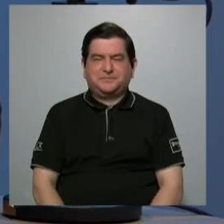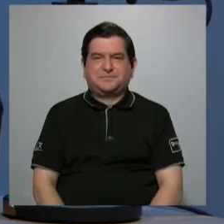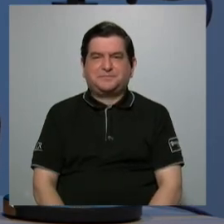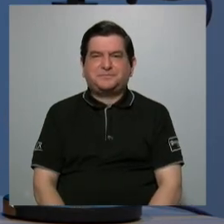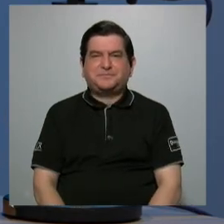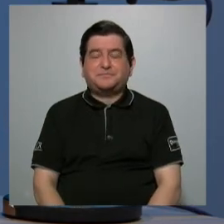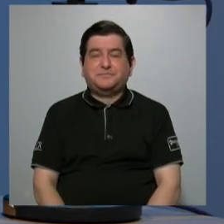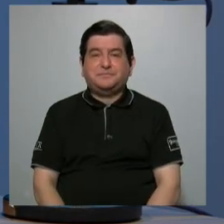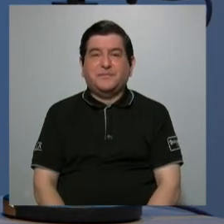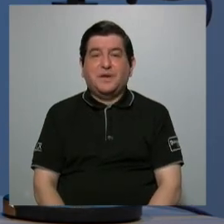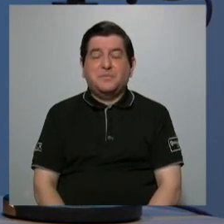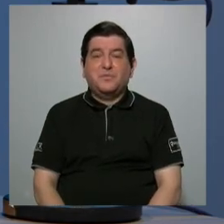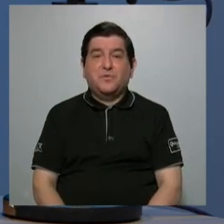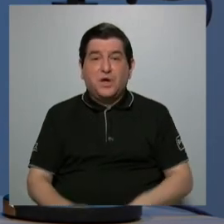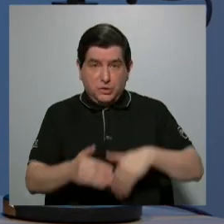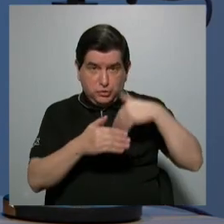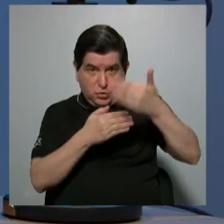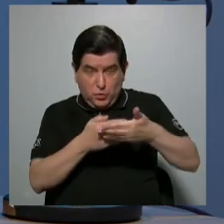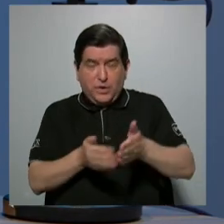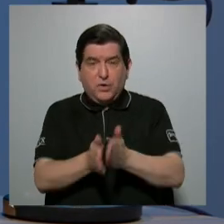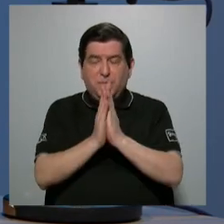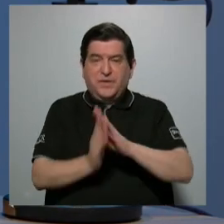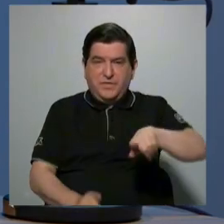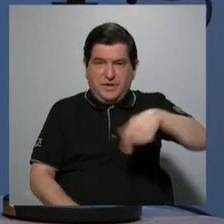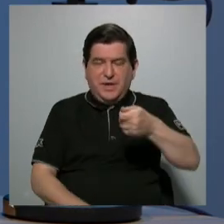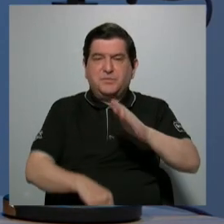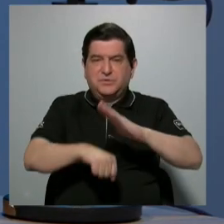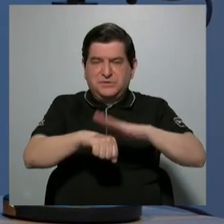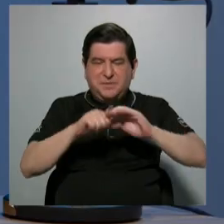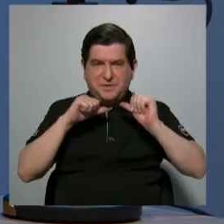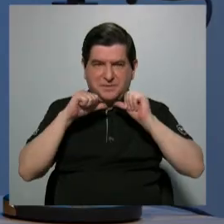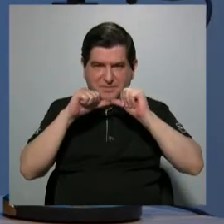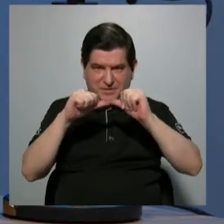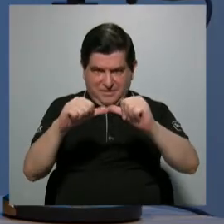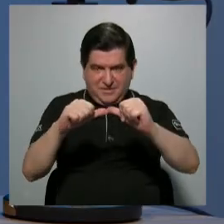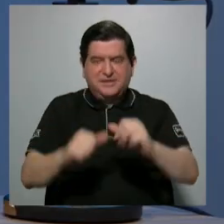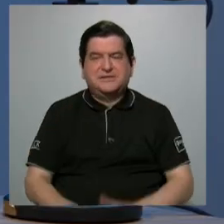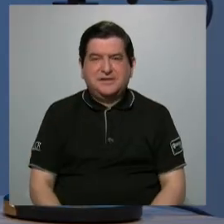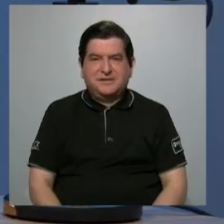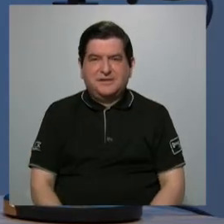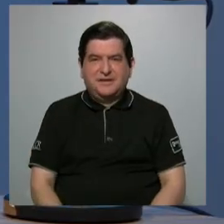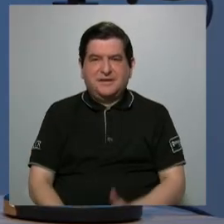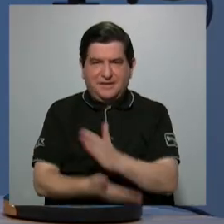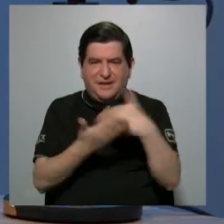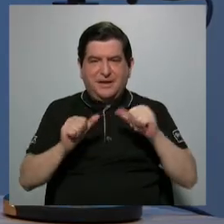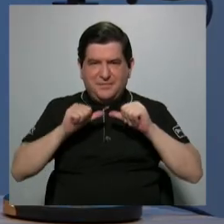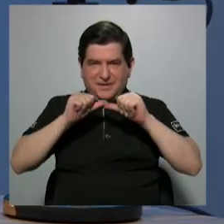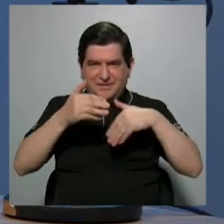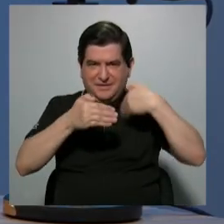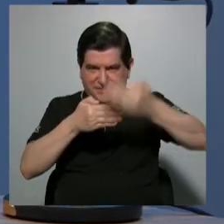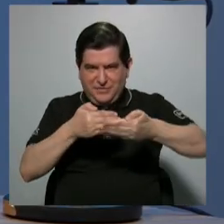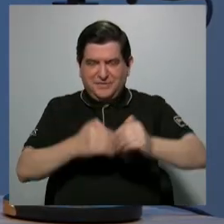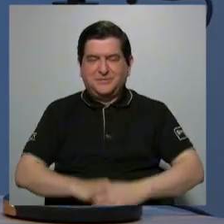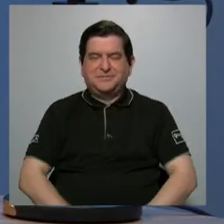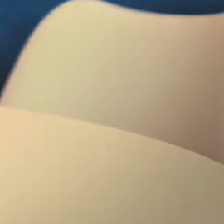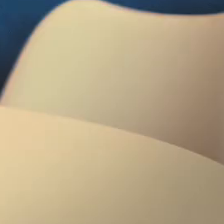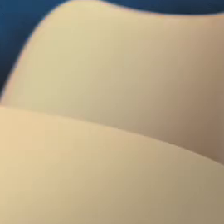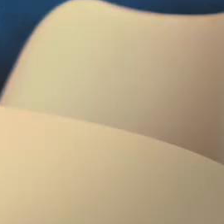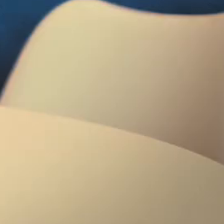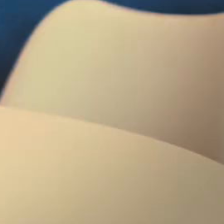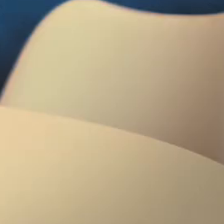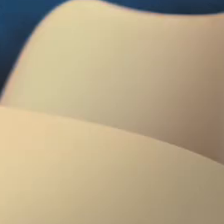va a ser el punto donde vamos a pedirle al canal que nos invite para regresar en el siguiente segmento.